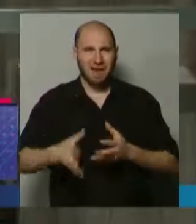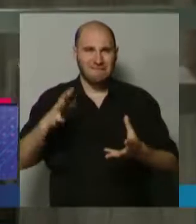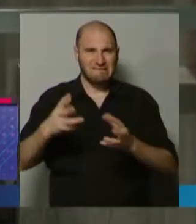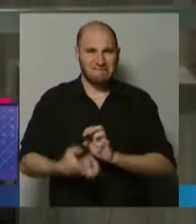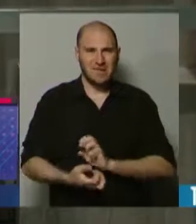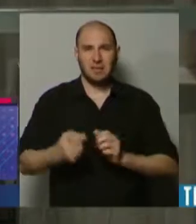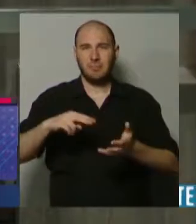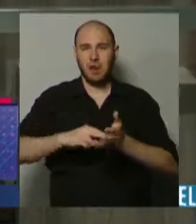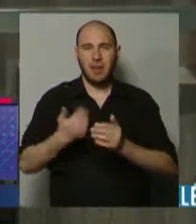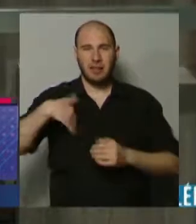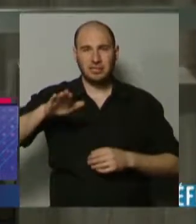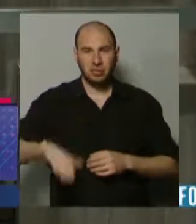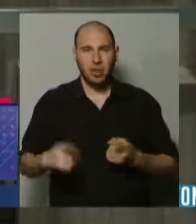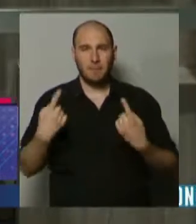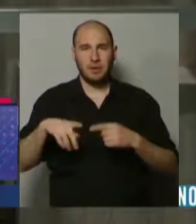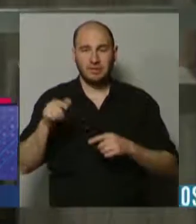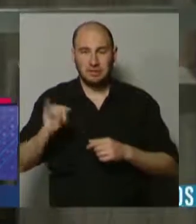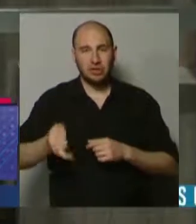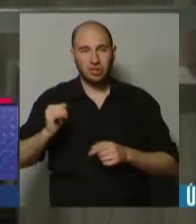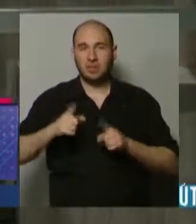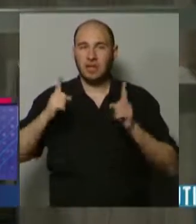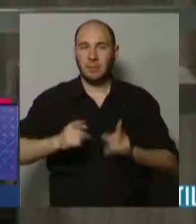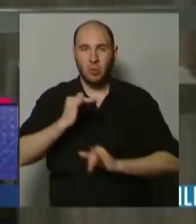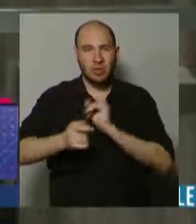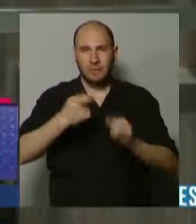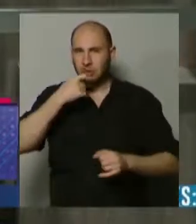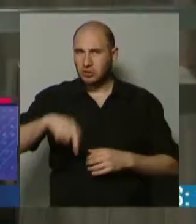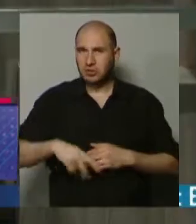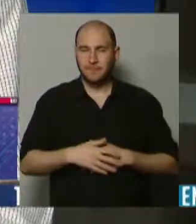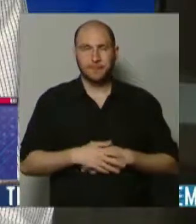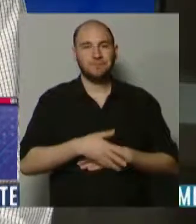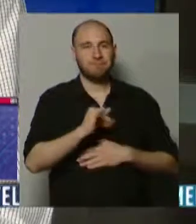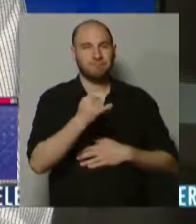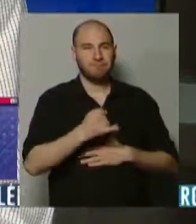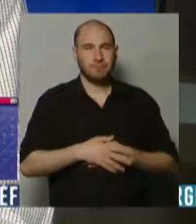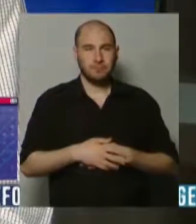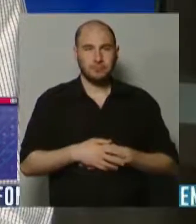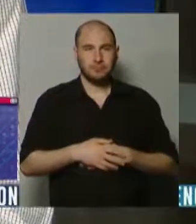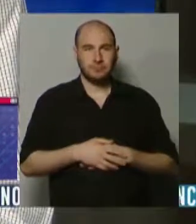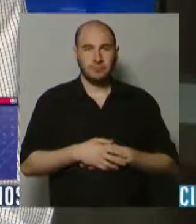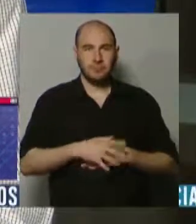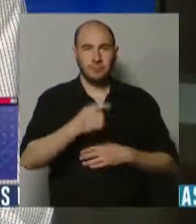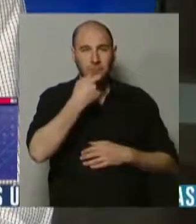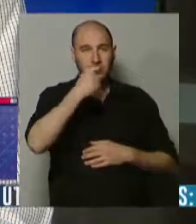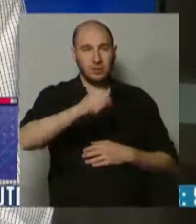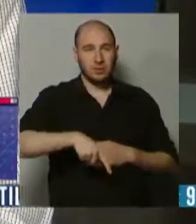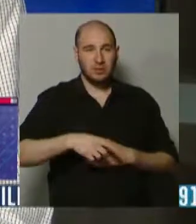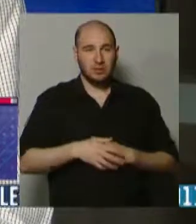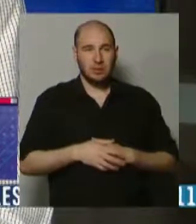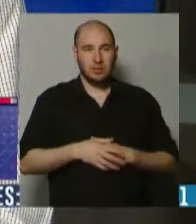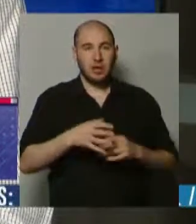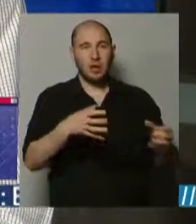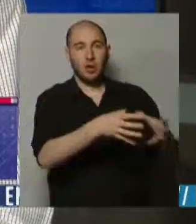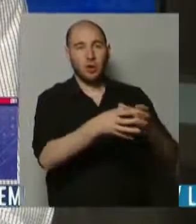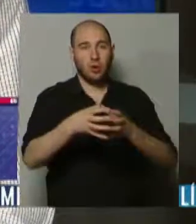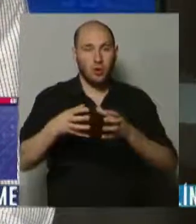que afecta en todo el país, pero que es inevitable que también se hable de eso en Mendoza? Sí, totalmente. Es decir, en la provincia de Mendoza hay